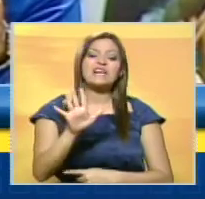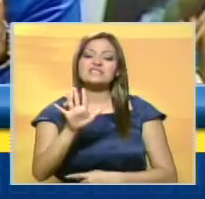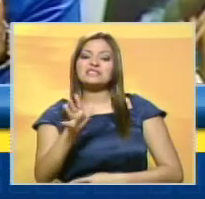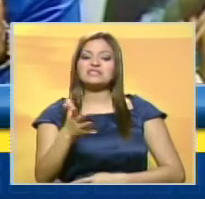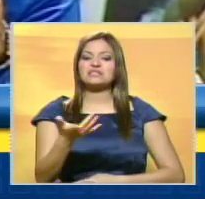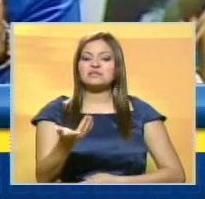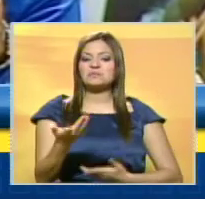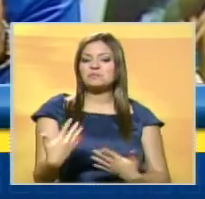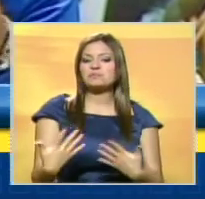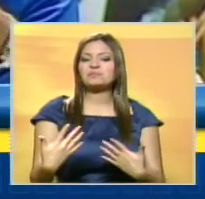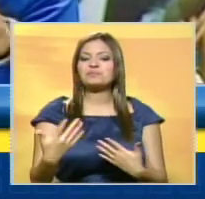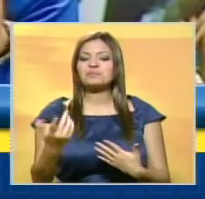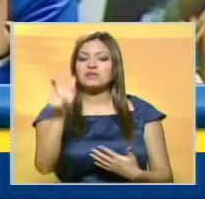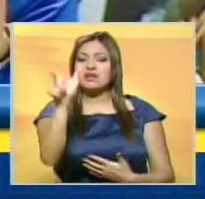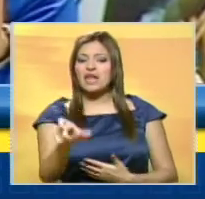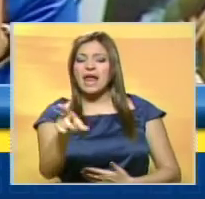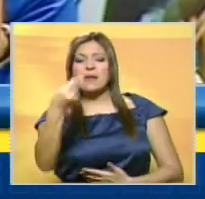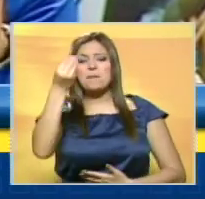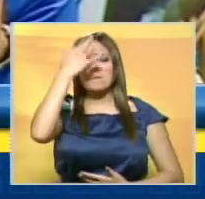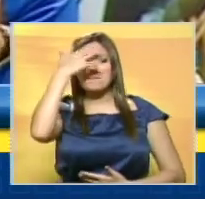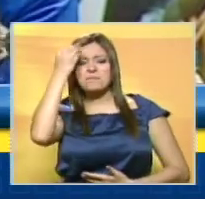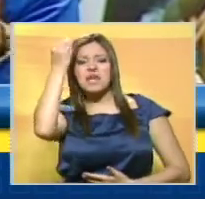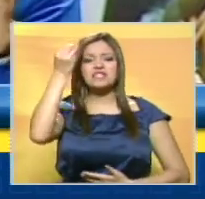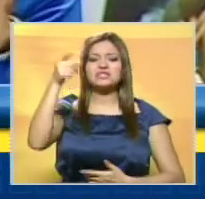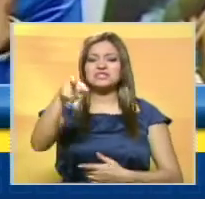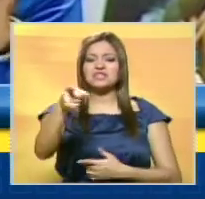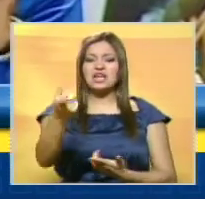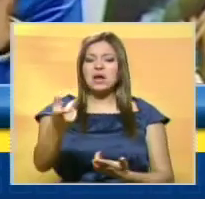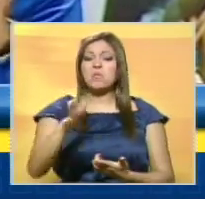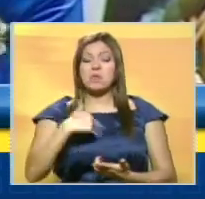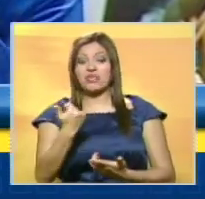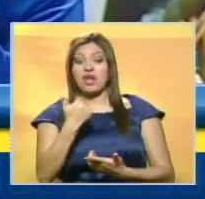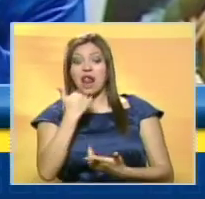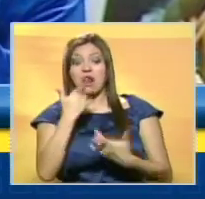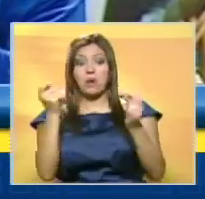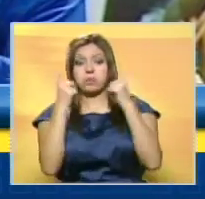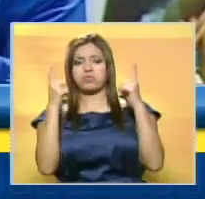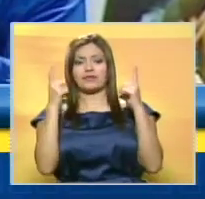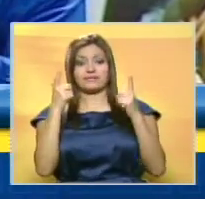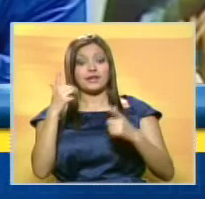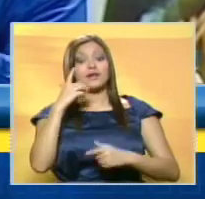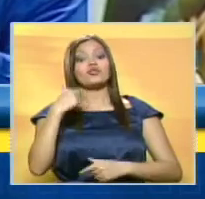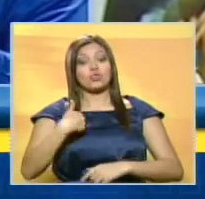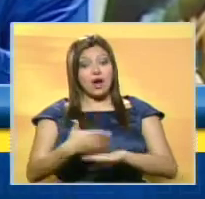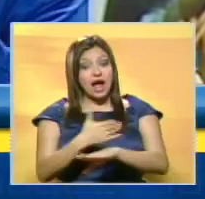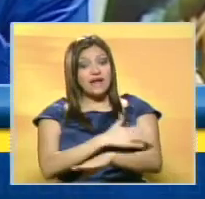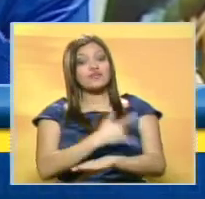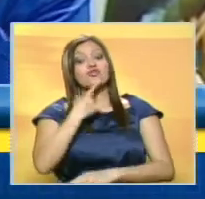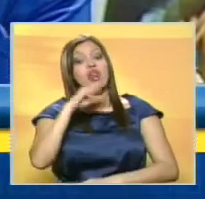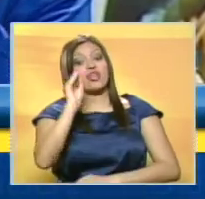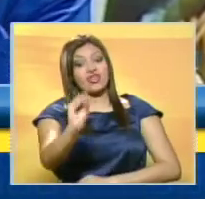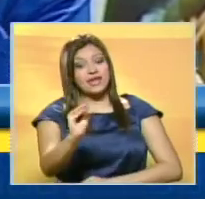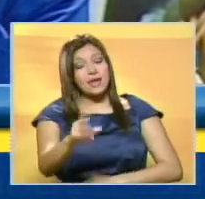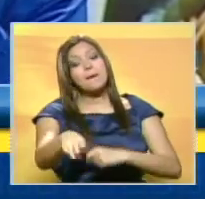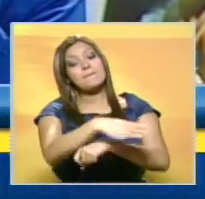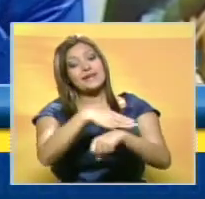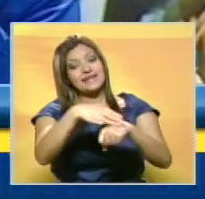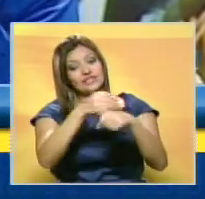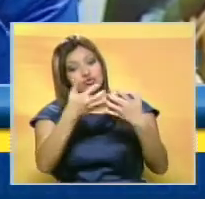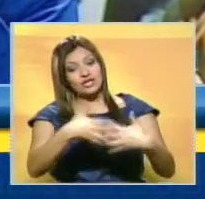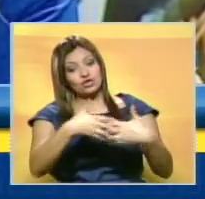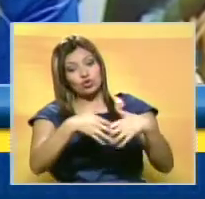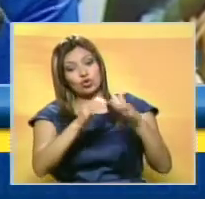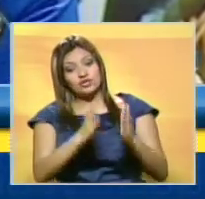tecnocráticos que él cree que puede alarmar. Yo le he dicho al ministro de Industria y